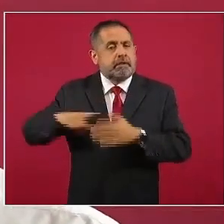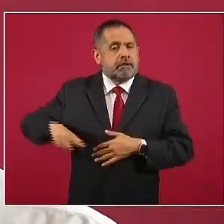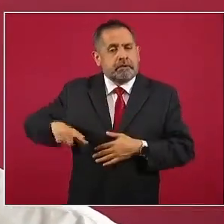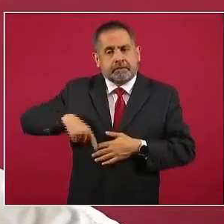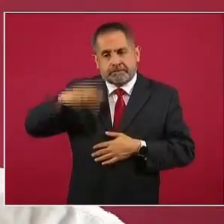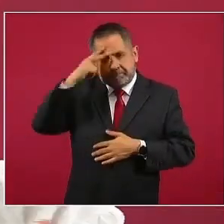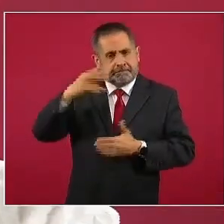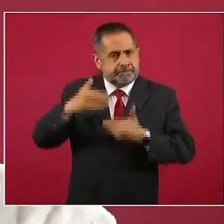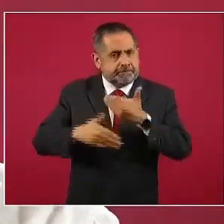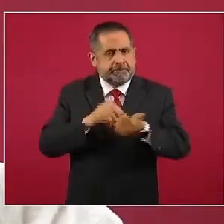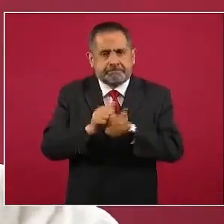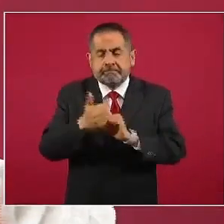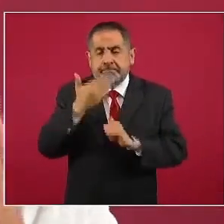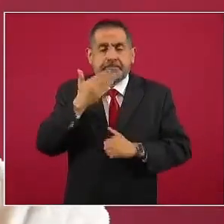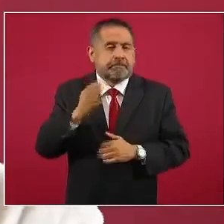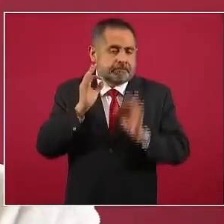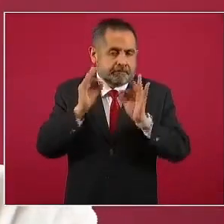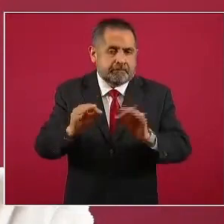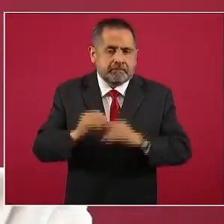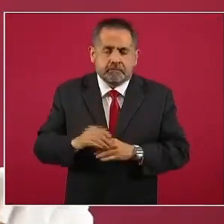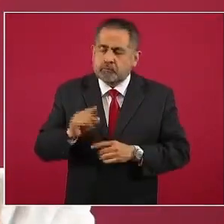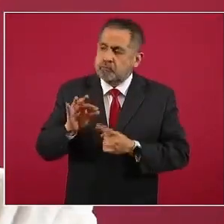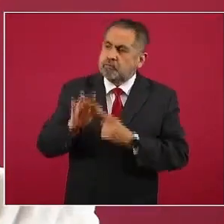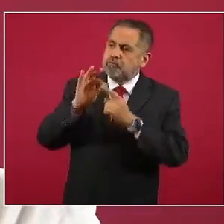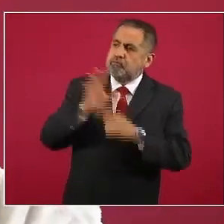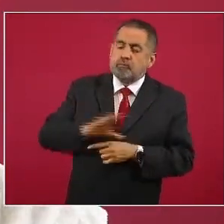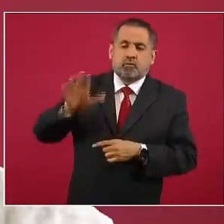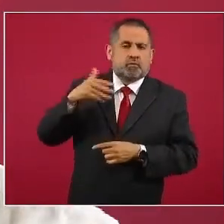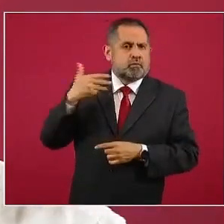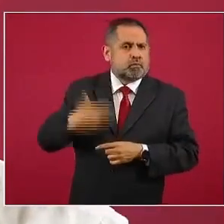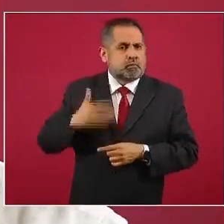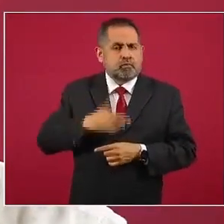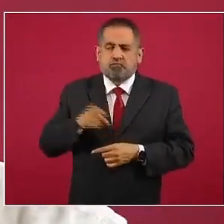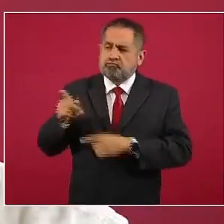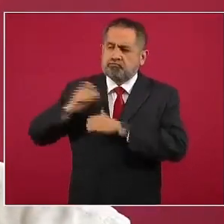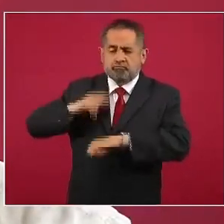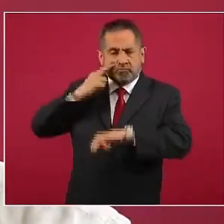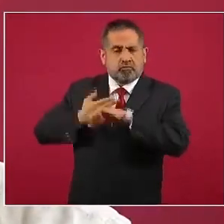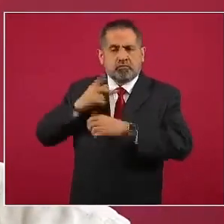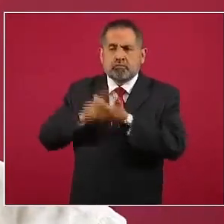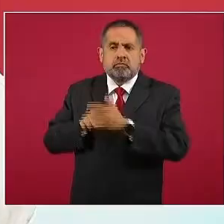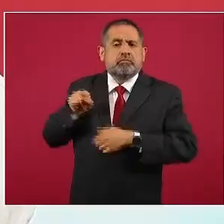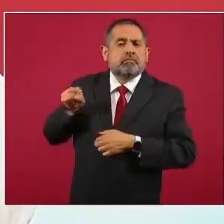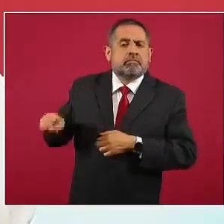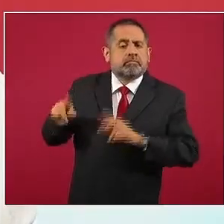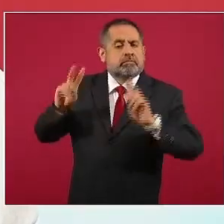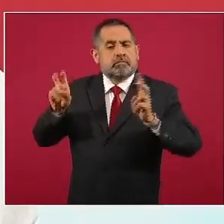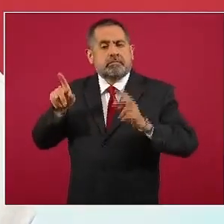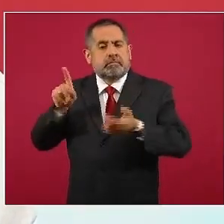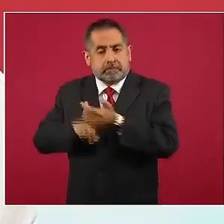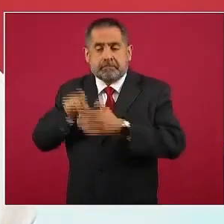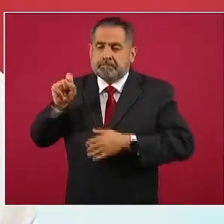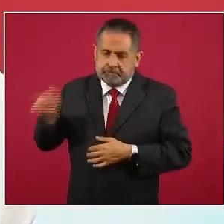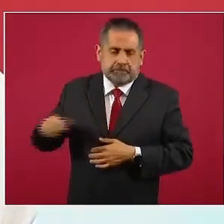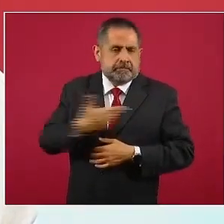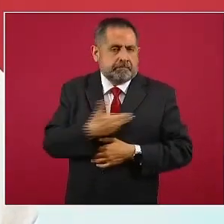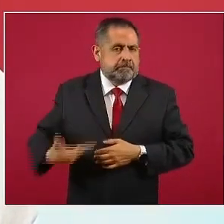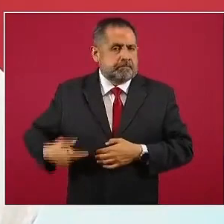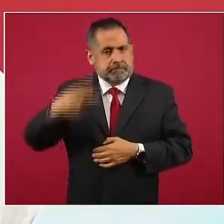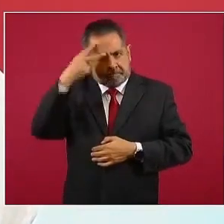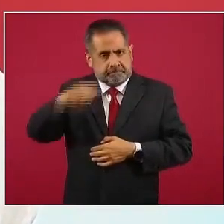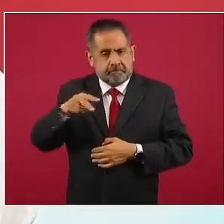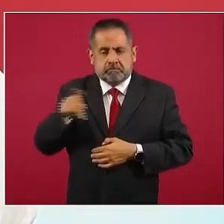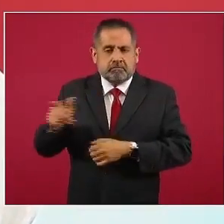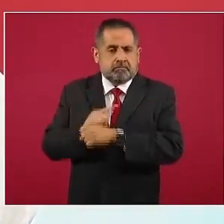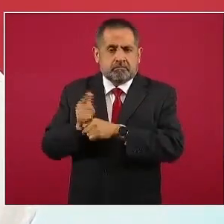México ha hecho. Destaco aquí el seguimiento directo que tiene sobre este tema el propio presidente de la República,